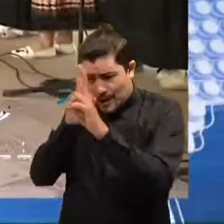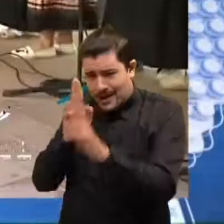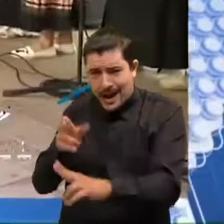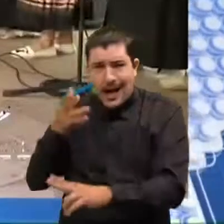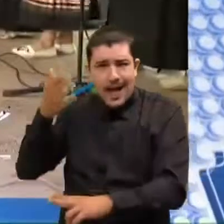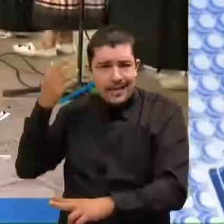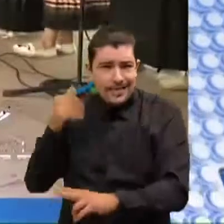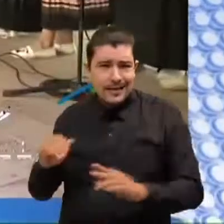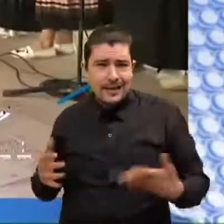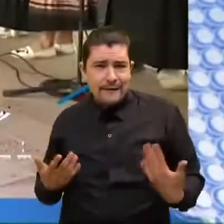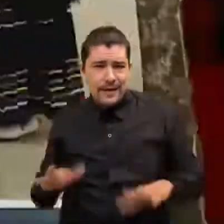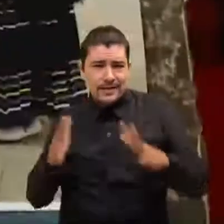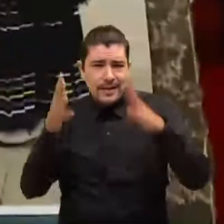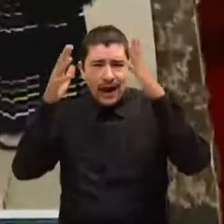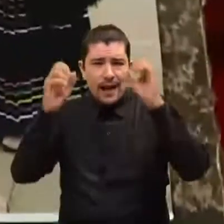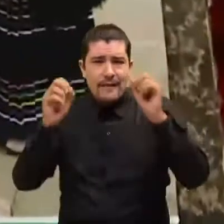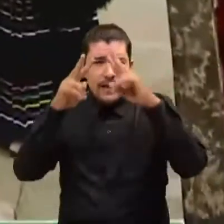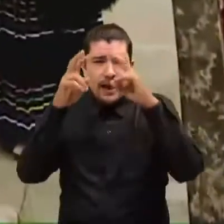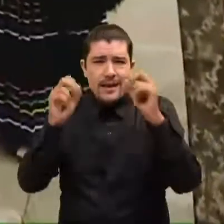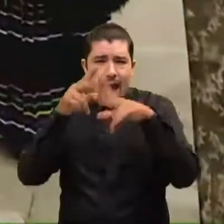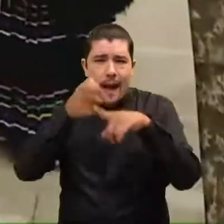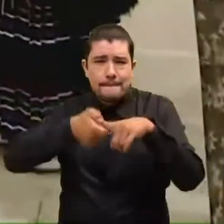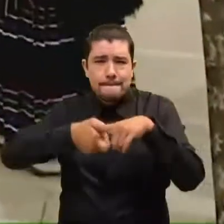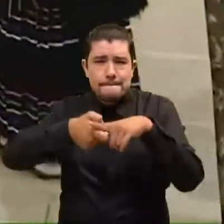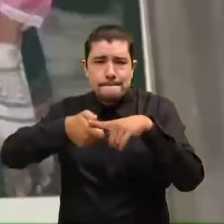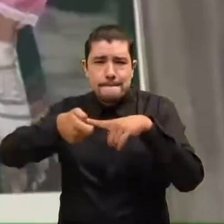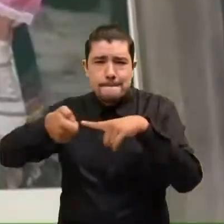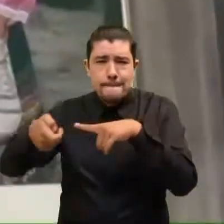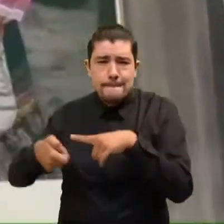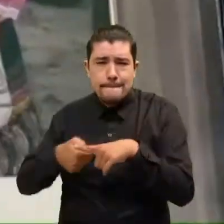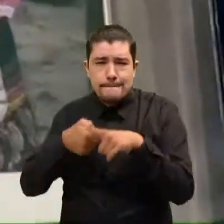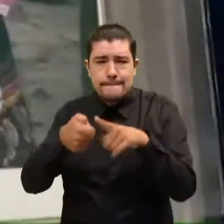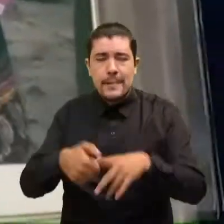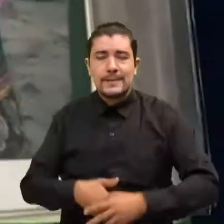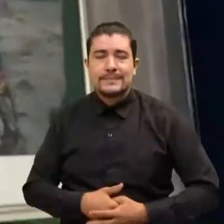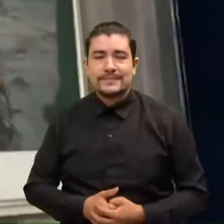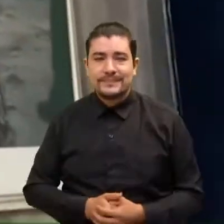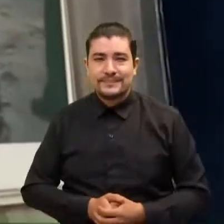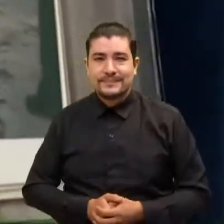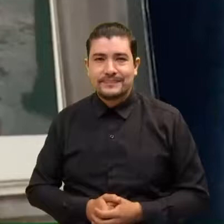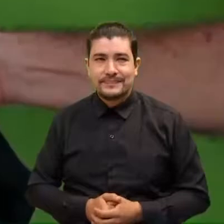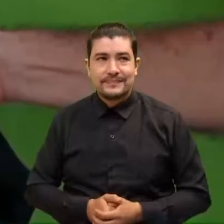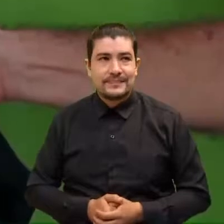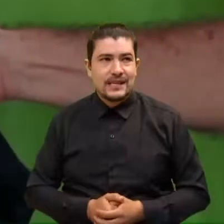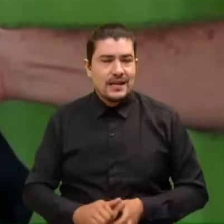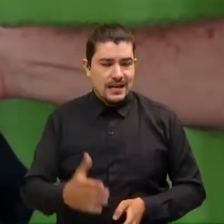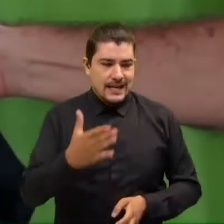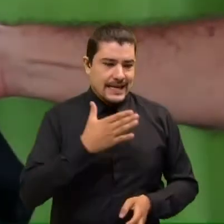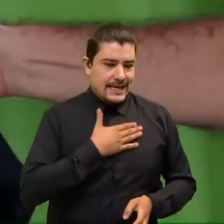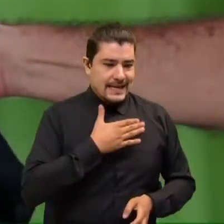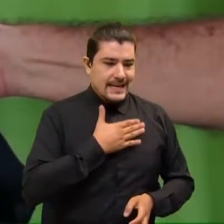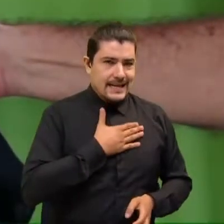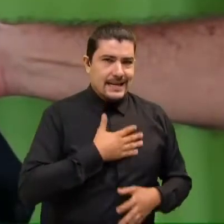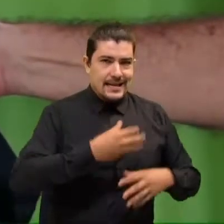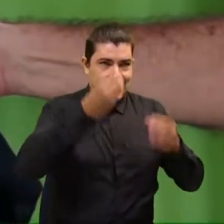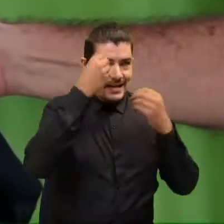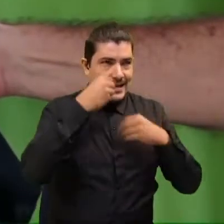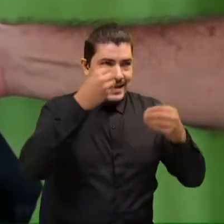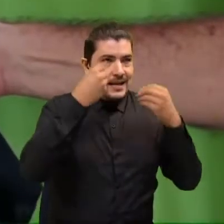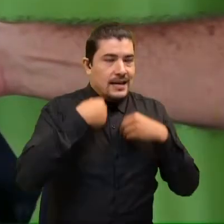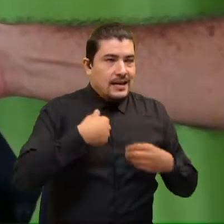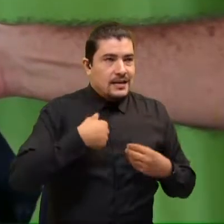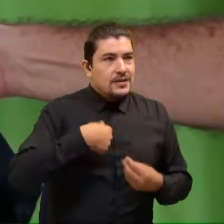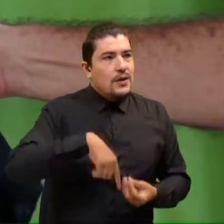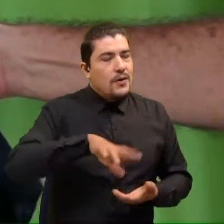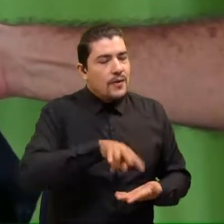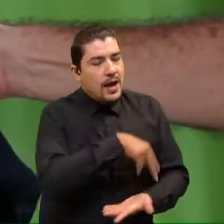labores propias del hogar y la promoción de los aires folclóricos de la provincia beleña. Yo, como dice, me crié como bailando y